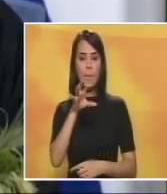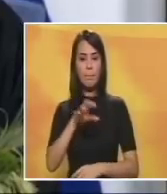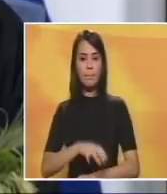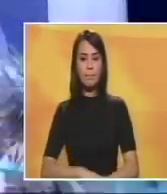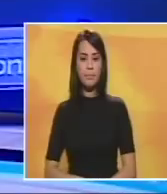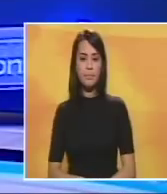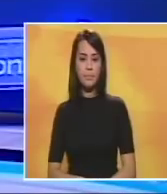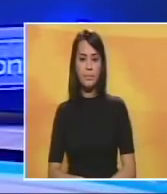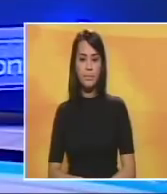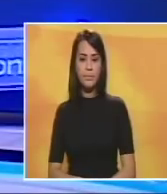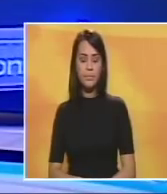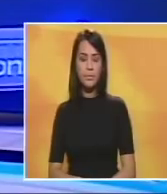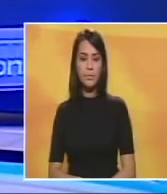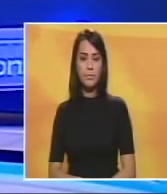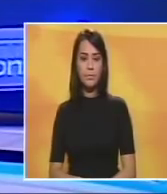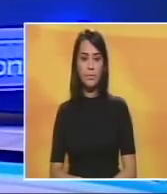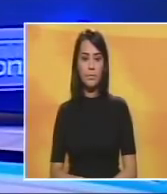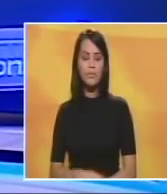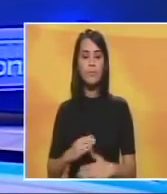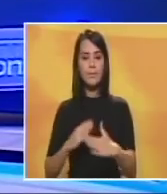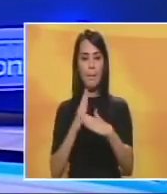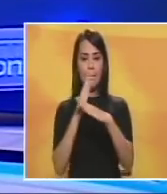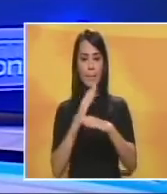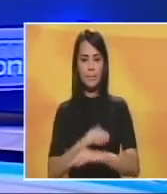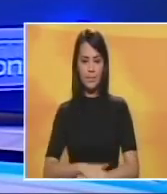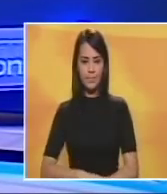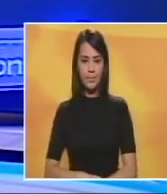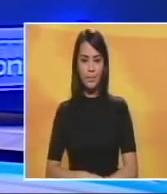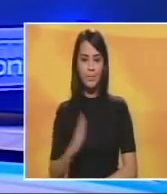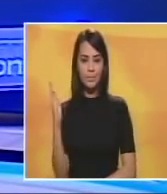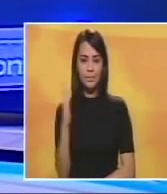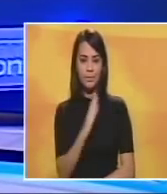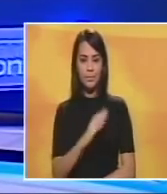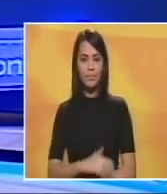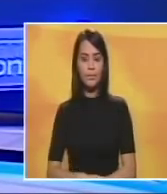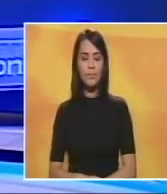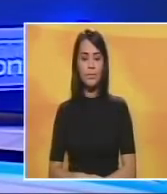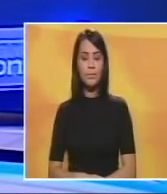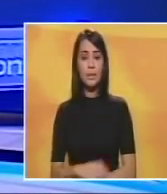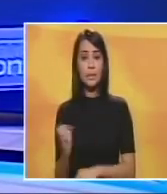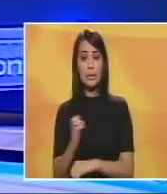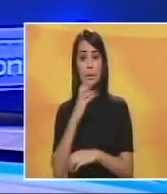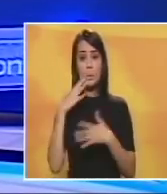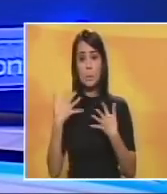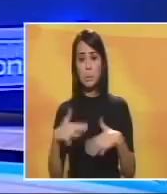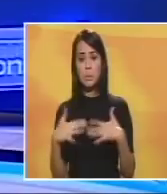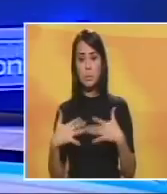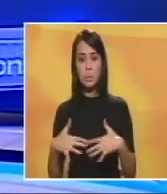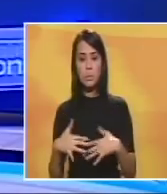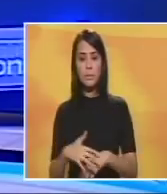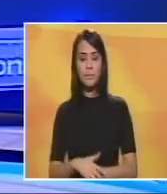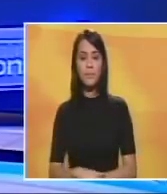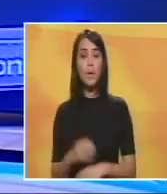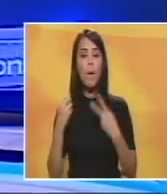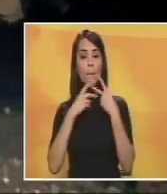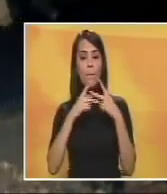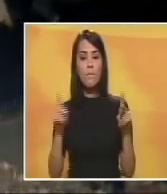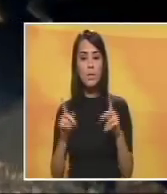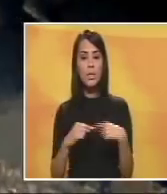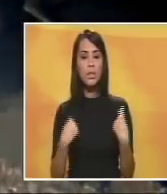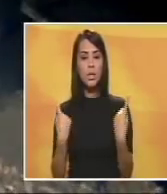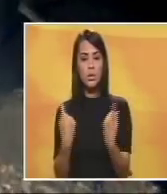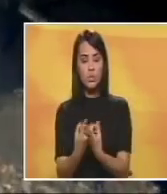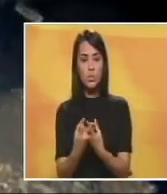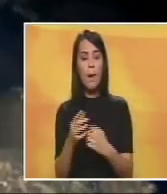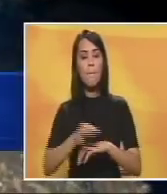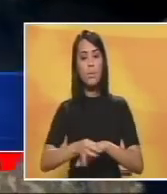nación. Amigos, momento de hacer nuestra primera pausa. Al regreso, En emergencia, decretan calamidad pública en municipio